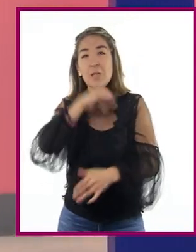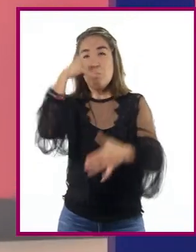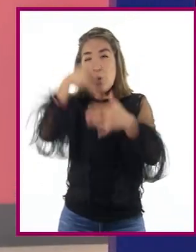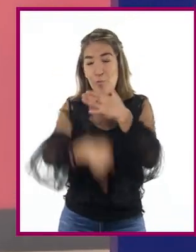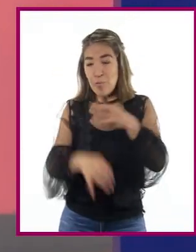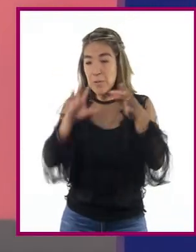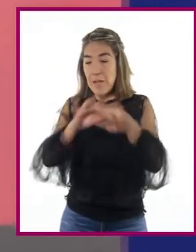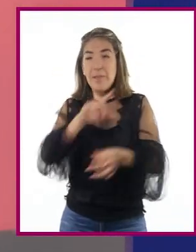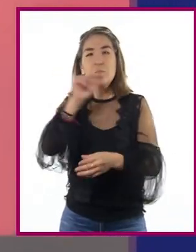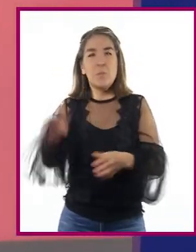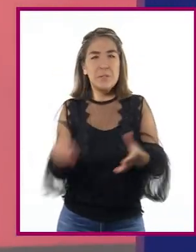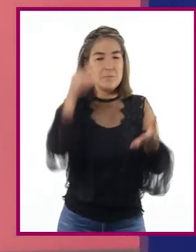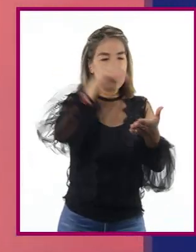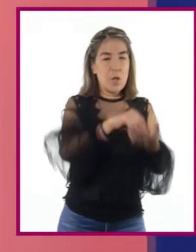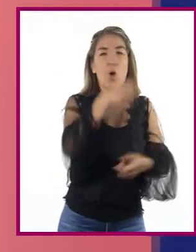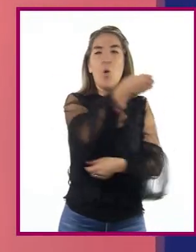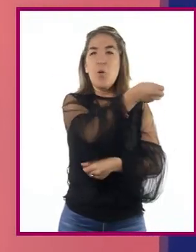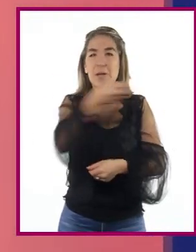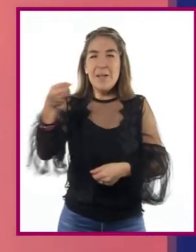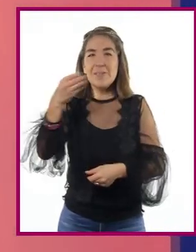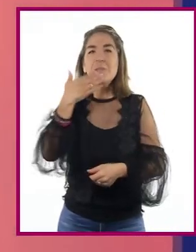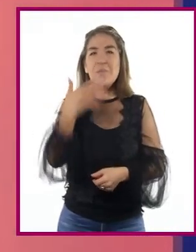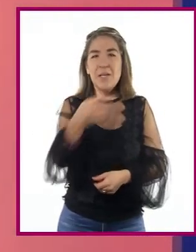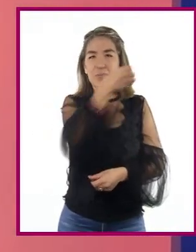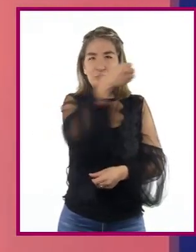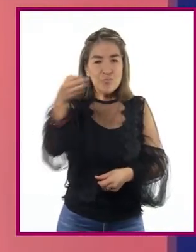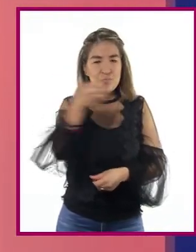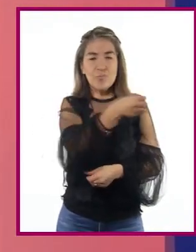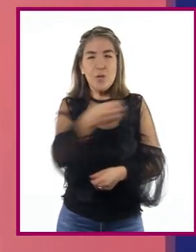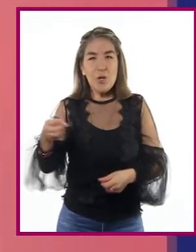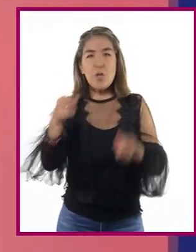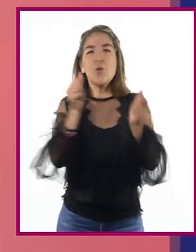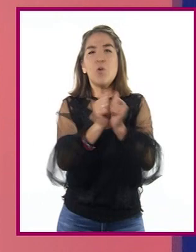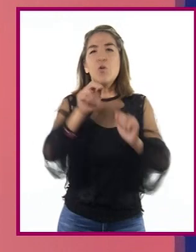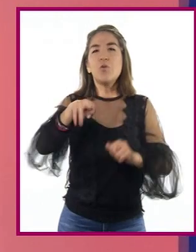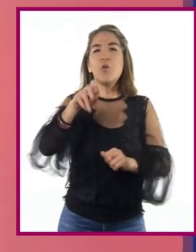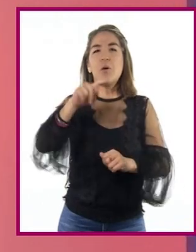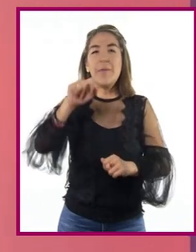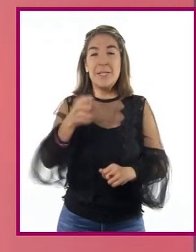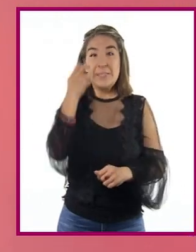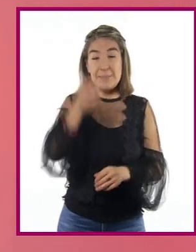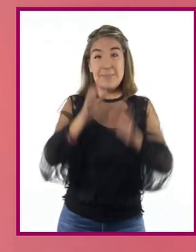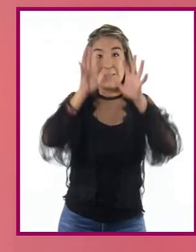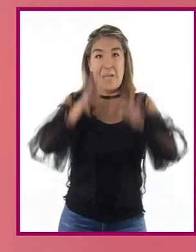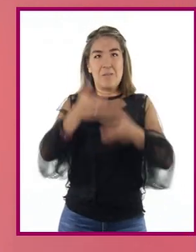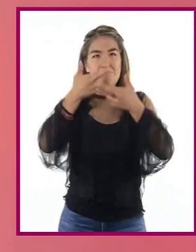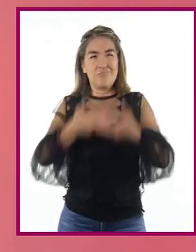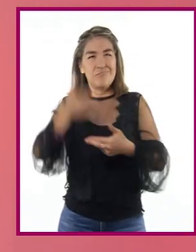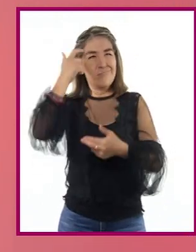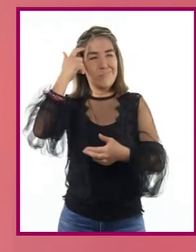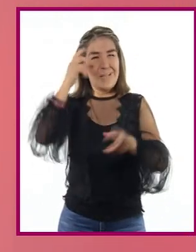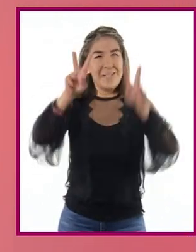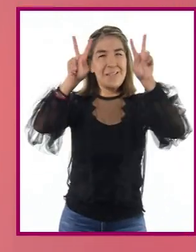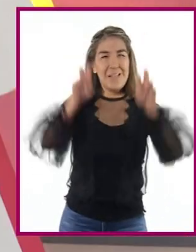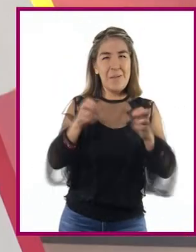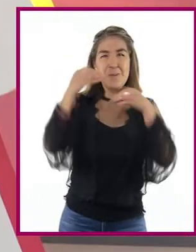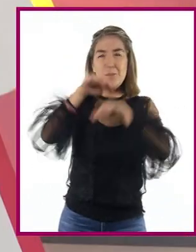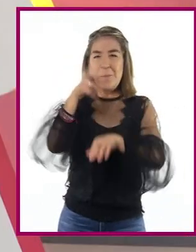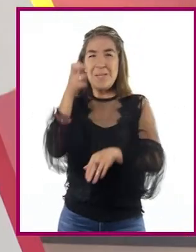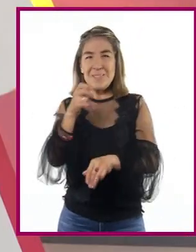notas y apuntes. Una vez que contamos con un buen conocimiento del tema, entonces